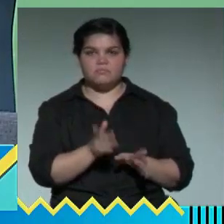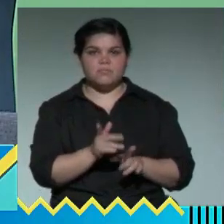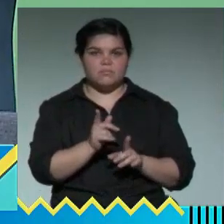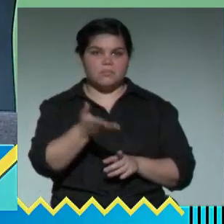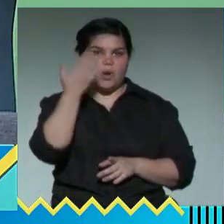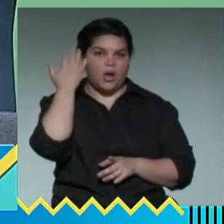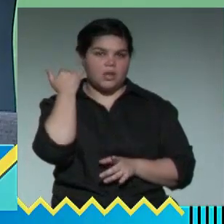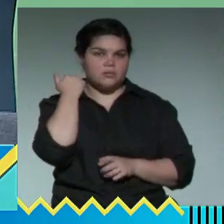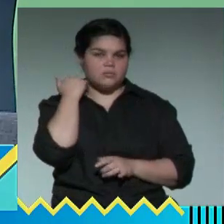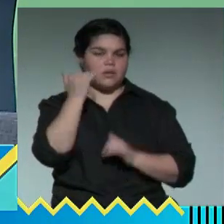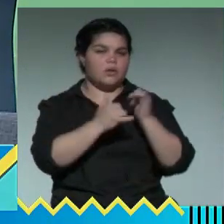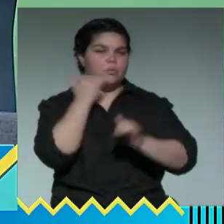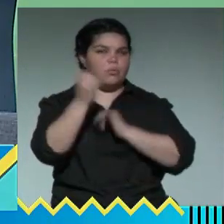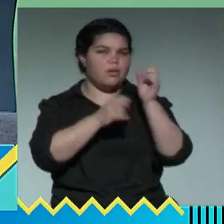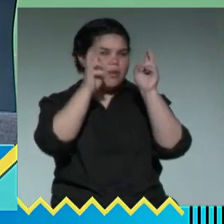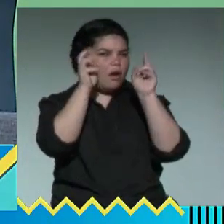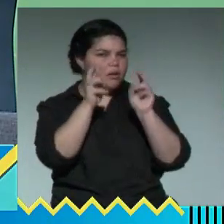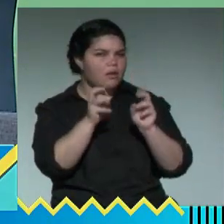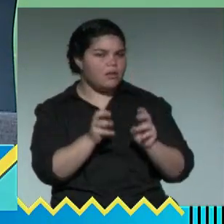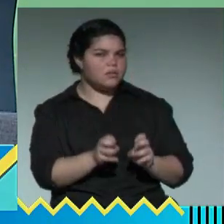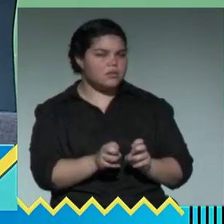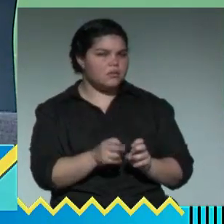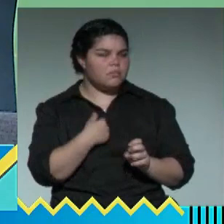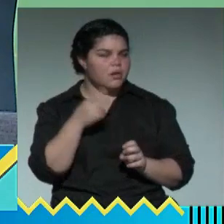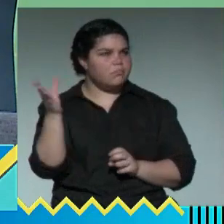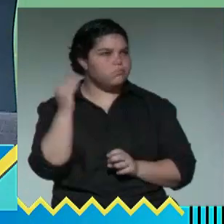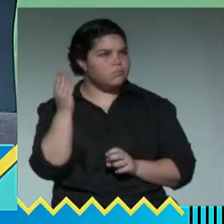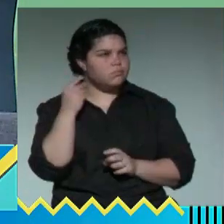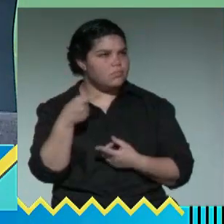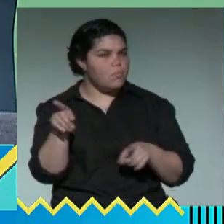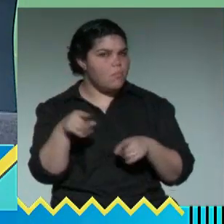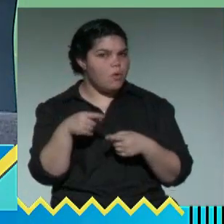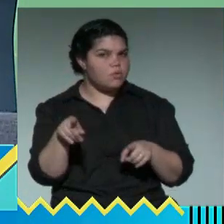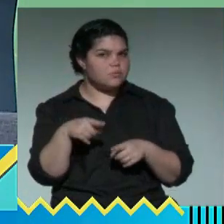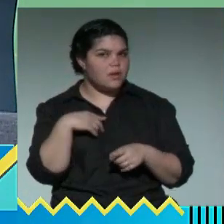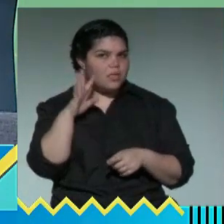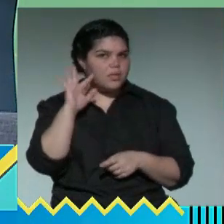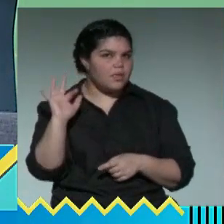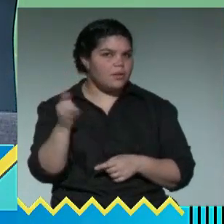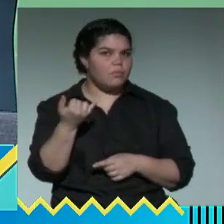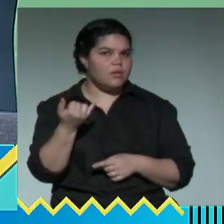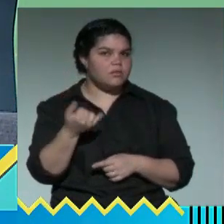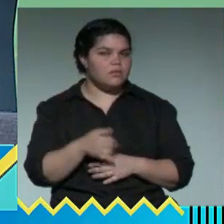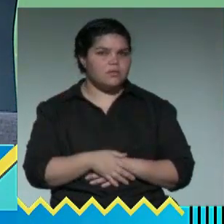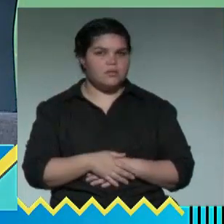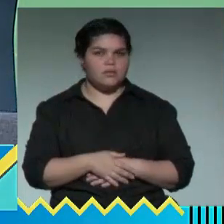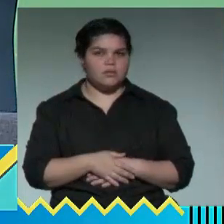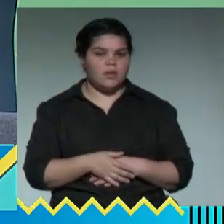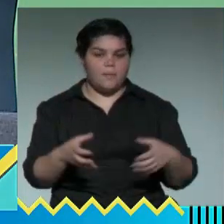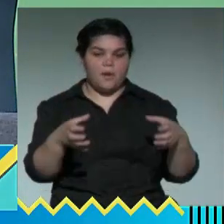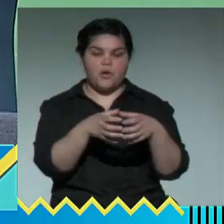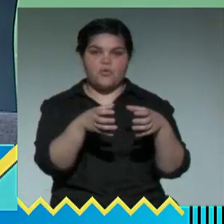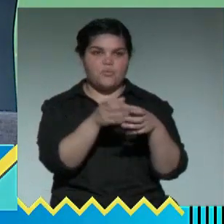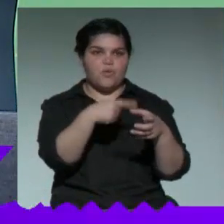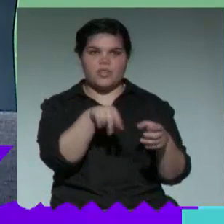así musicalmente, te das cuenta, con solamente escuchar una canción, cualquiera sea, que... Los tipos hacían un